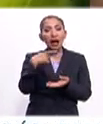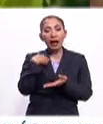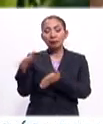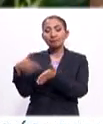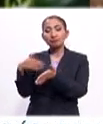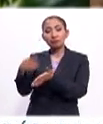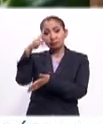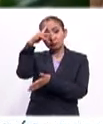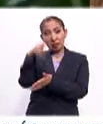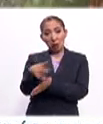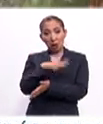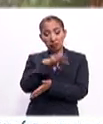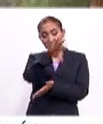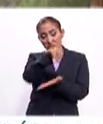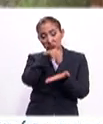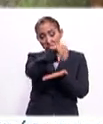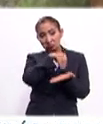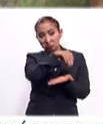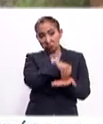para la cocina en México.